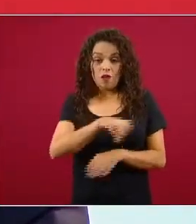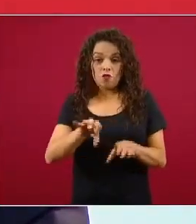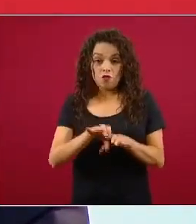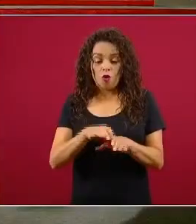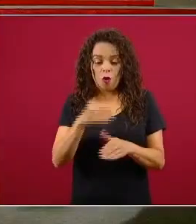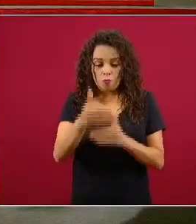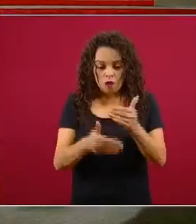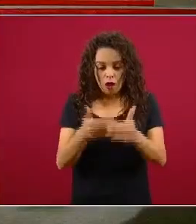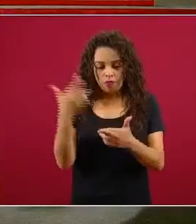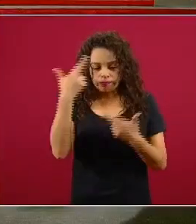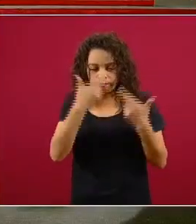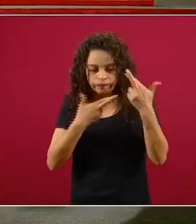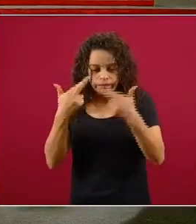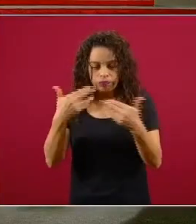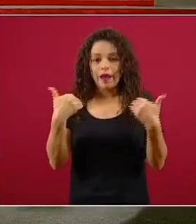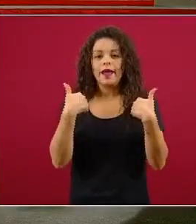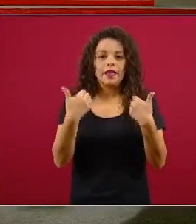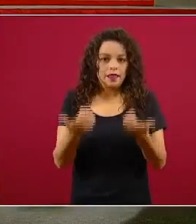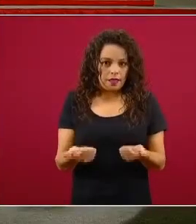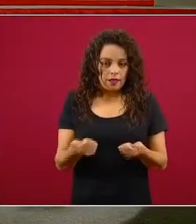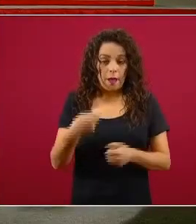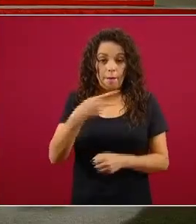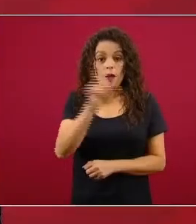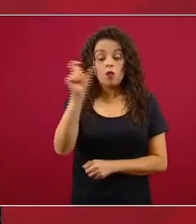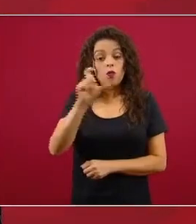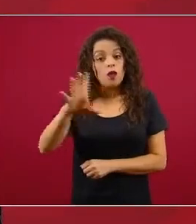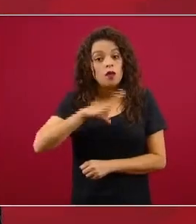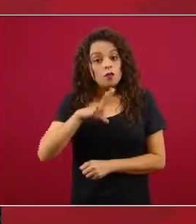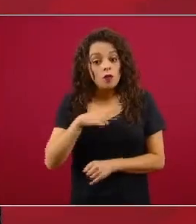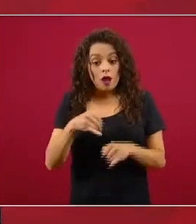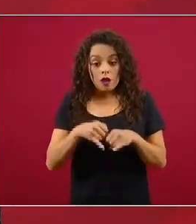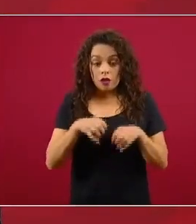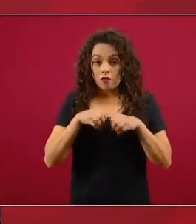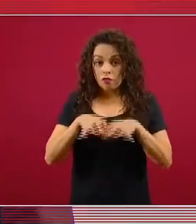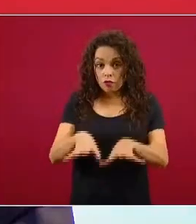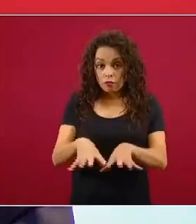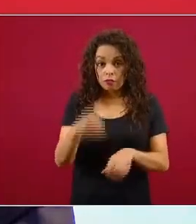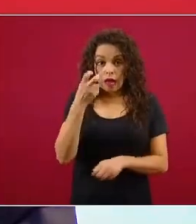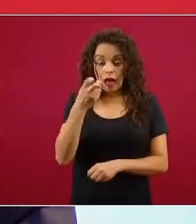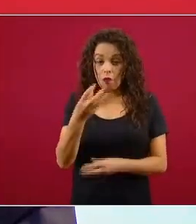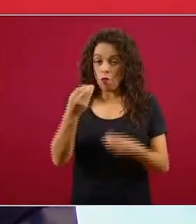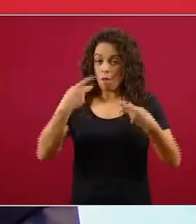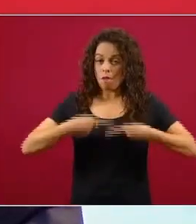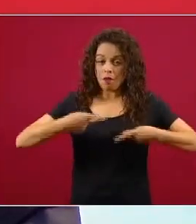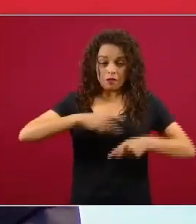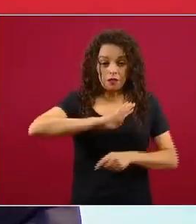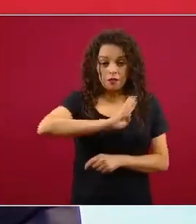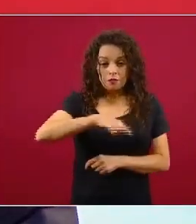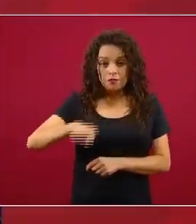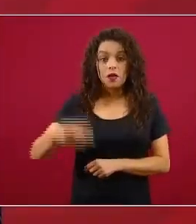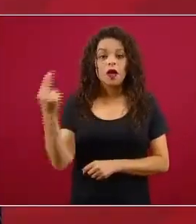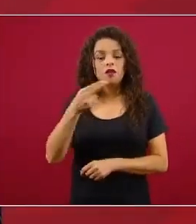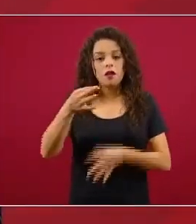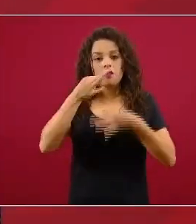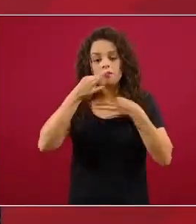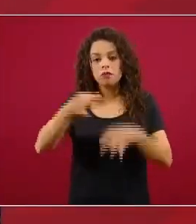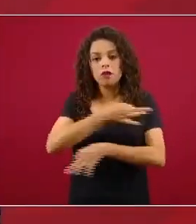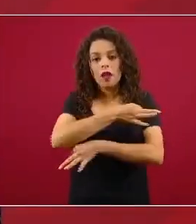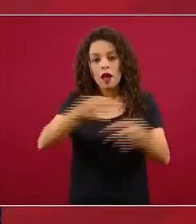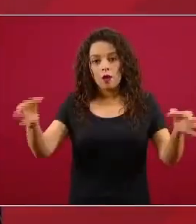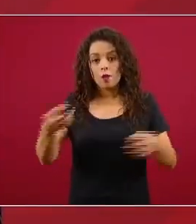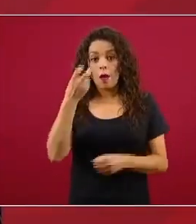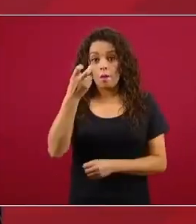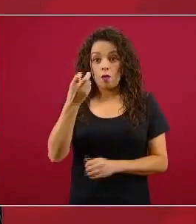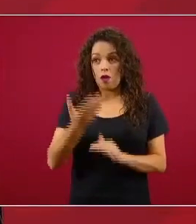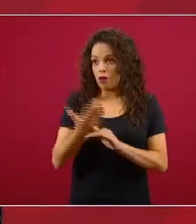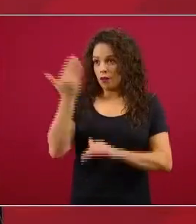es importante que en cuanto tenemos información sobre el exceso de mortalidad se haga público, y por eso lo hicimos público.